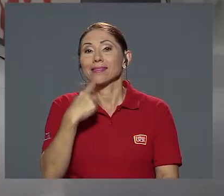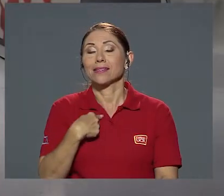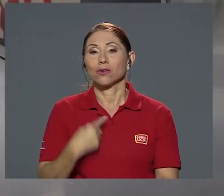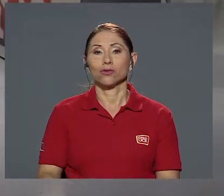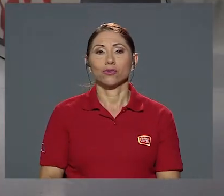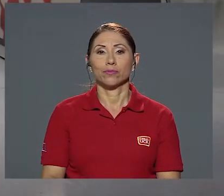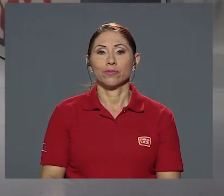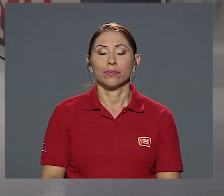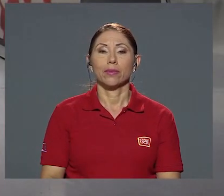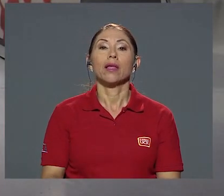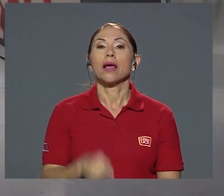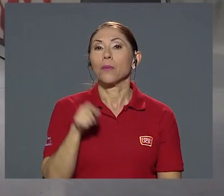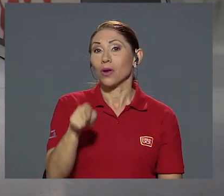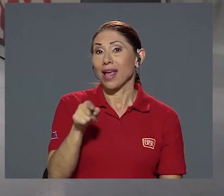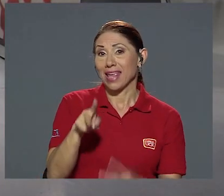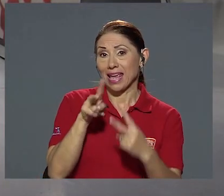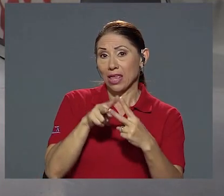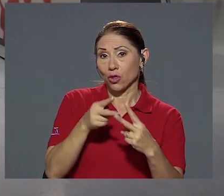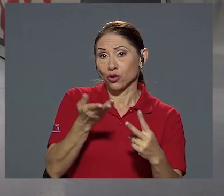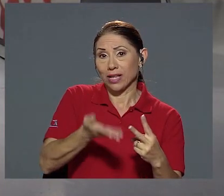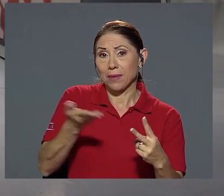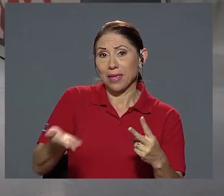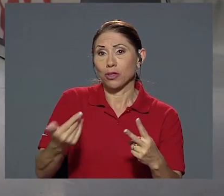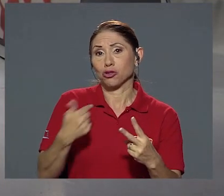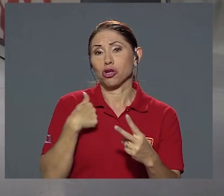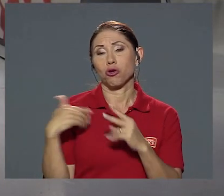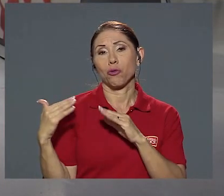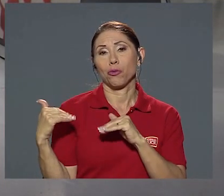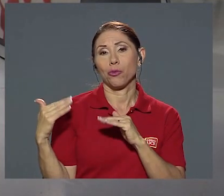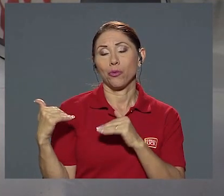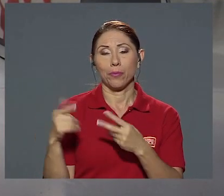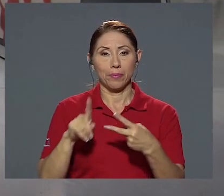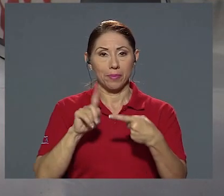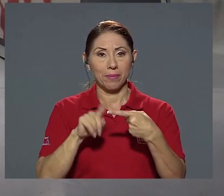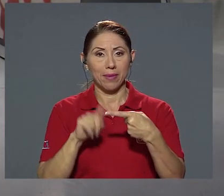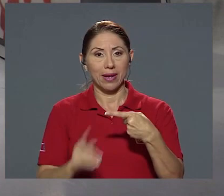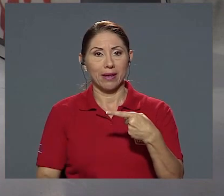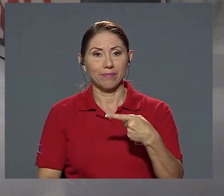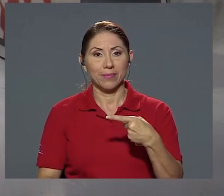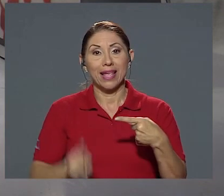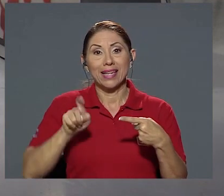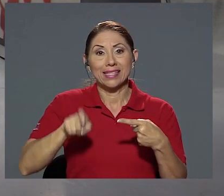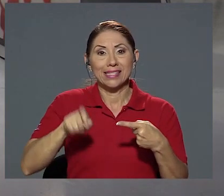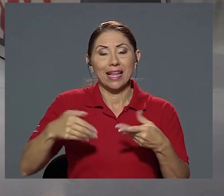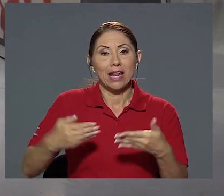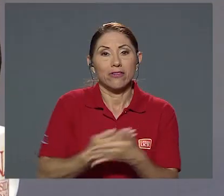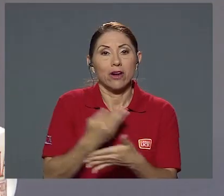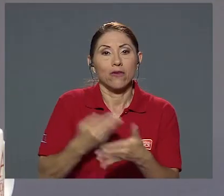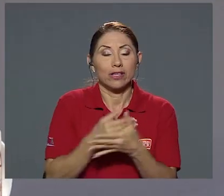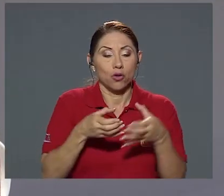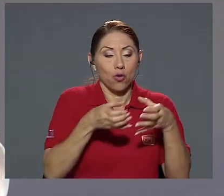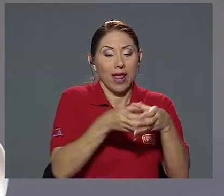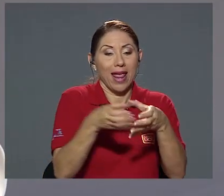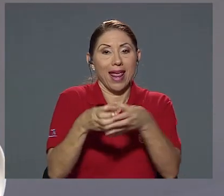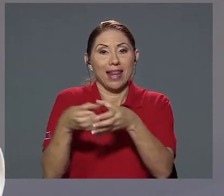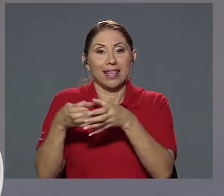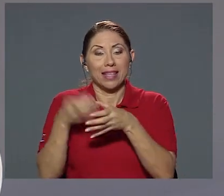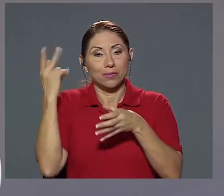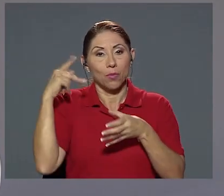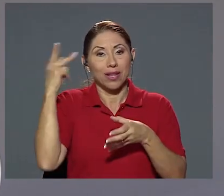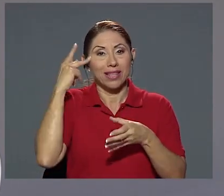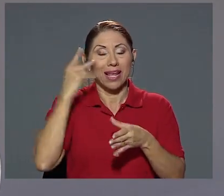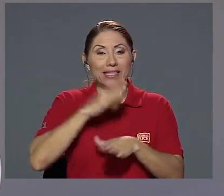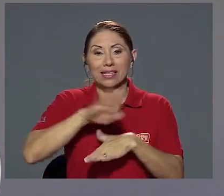línea creo que hay dos elementos que al menos a mí me generan esperanza. La primera es la necesaria renovación de las élites políticas